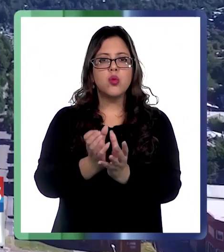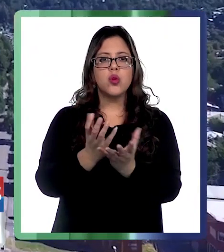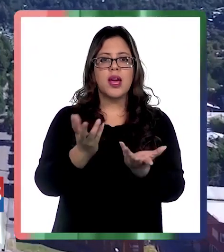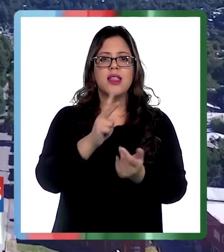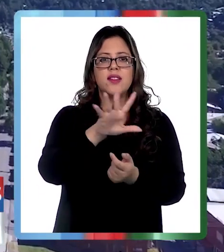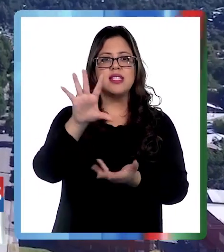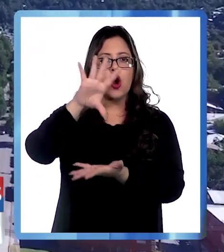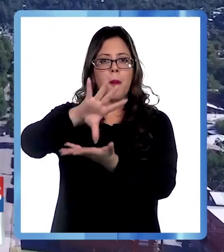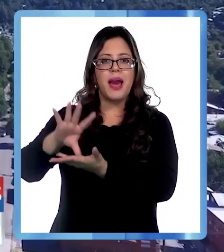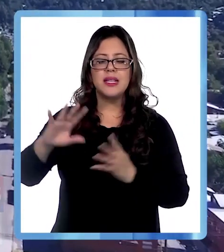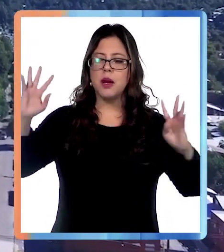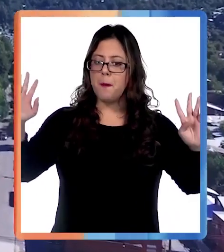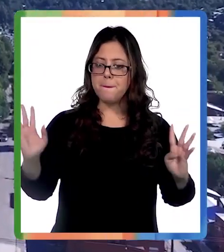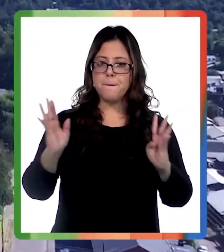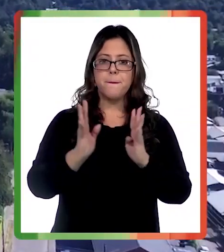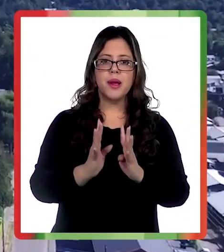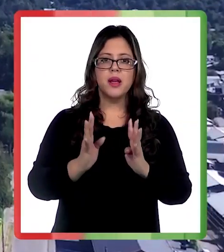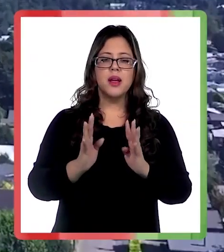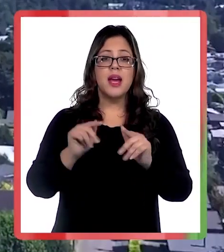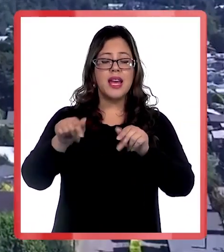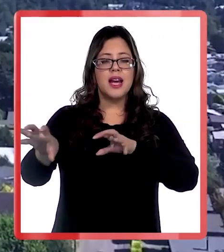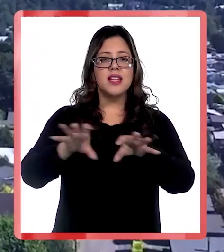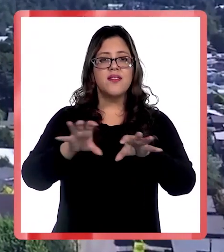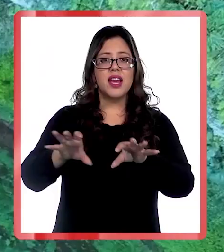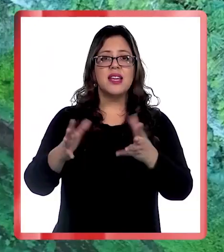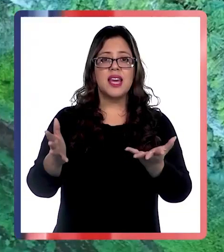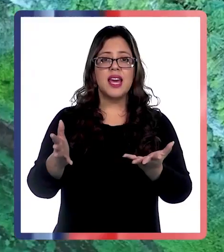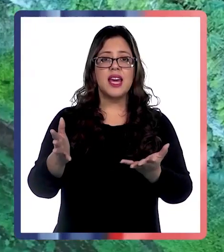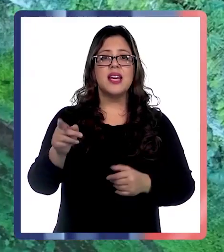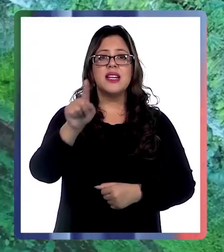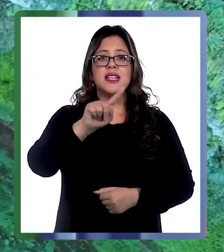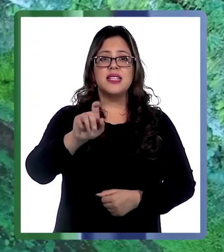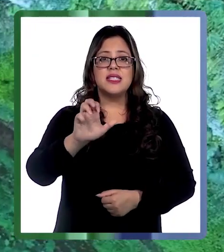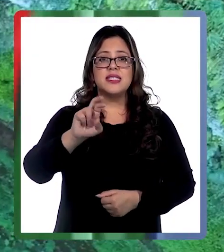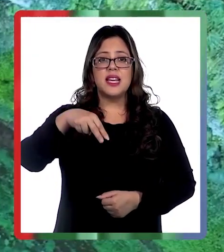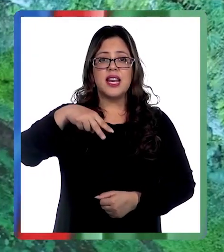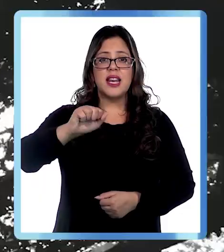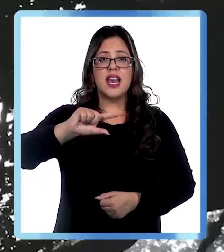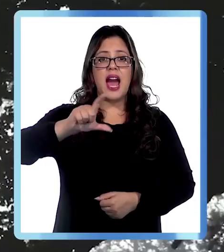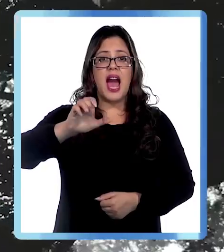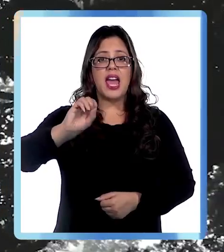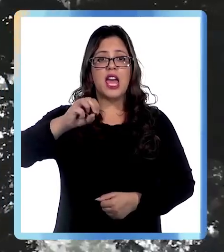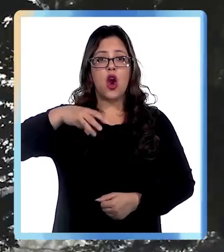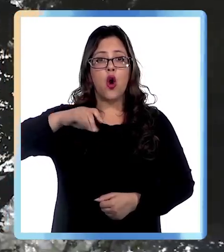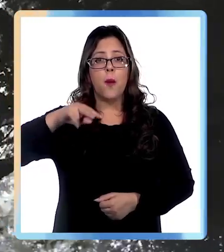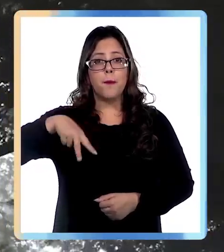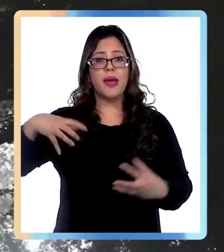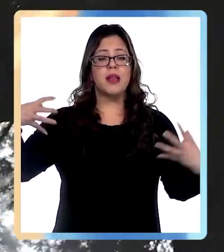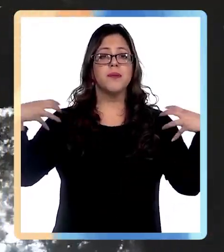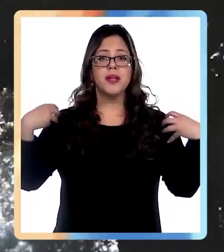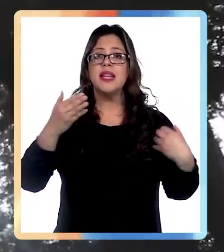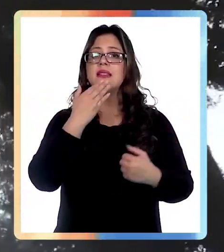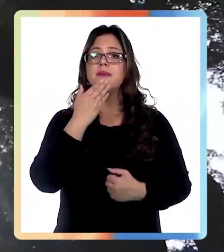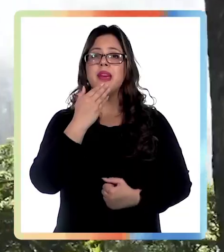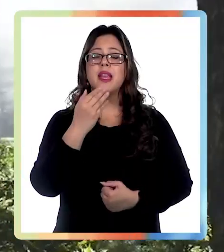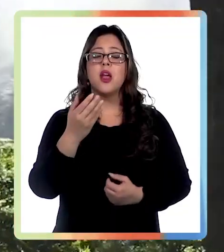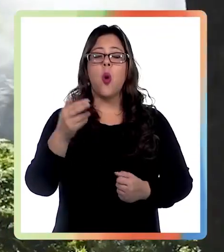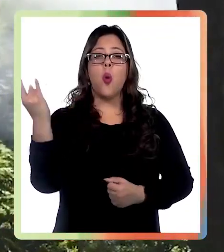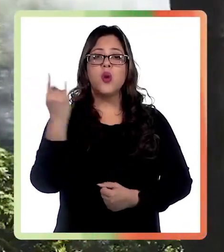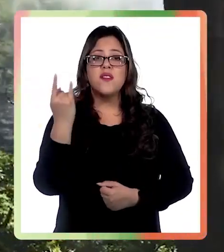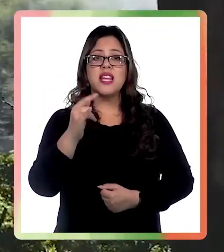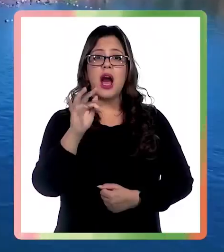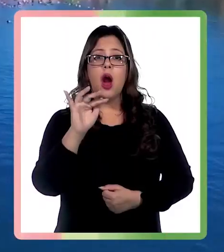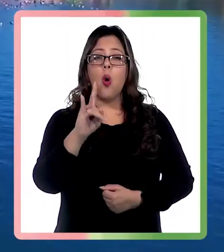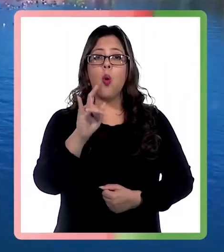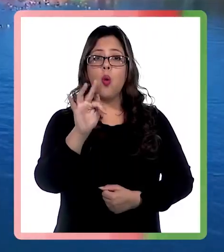científicos de todo el mundo provenientes de 25 países la actividad organizada por el servicio nacional de geología y menera serna geomin y la universidad de la